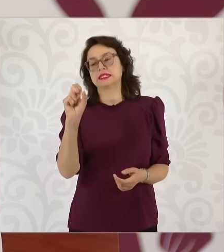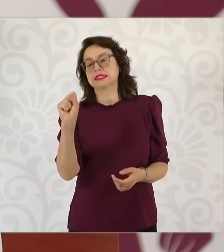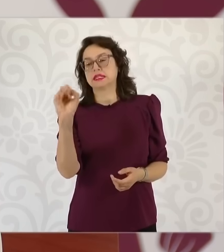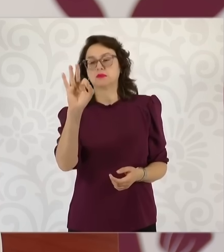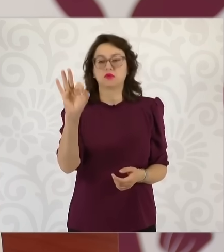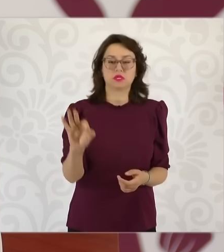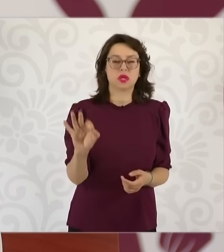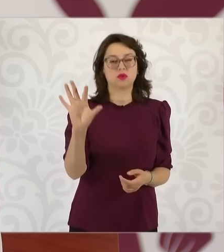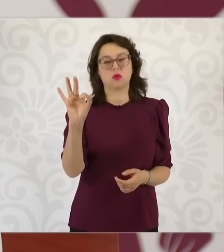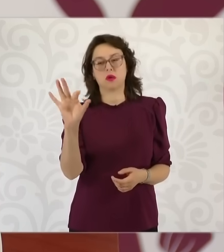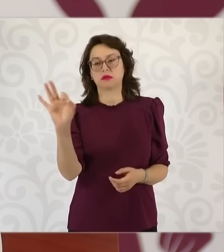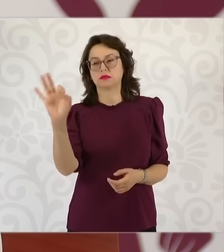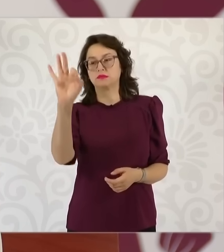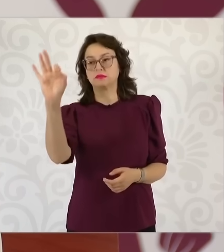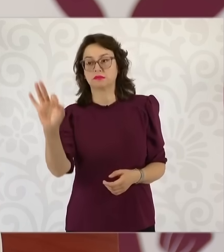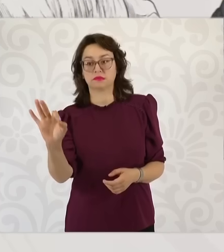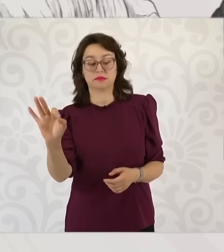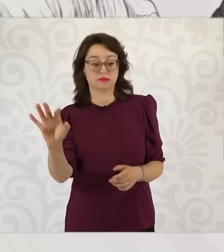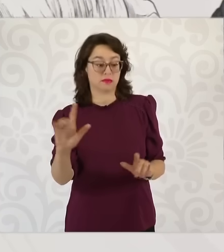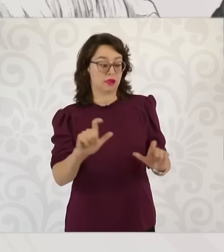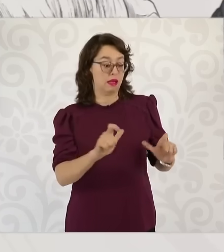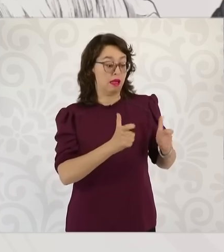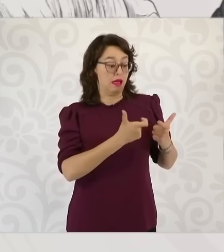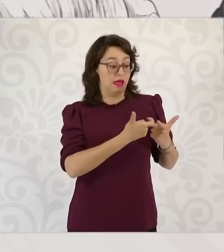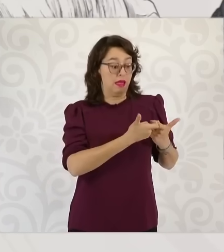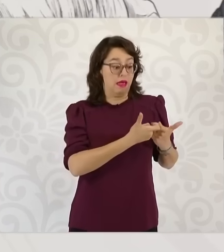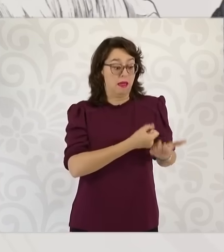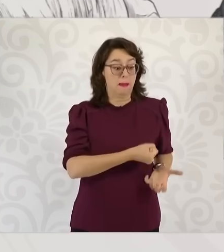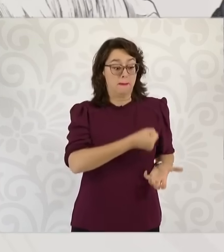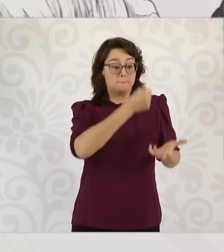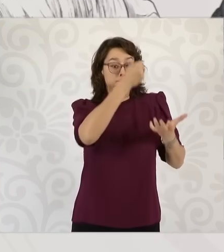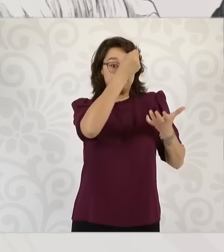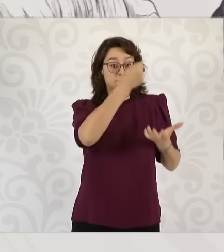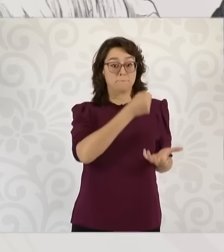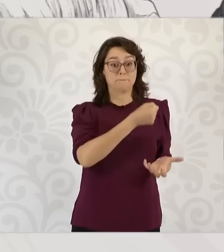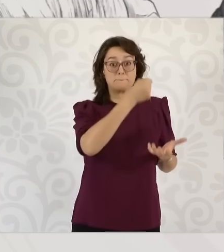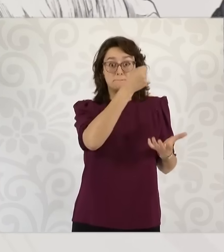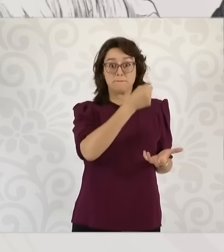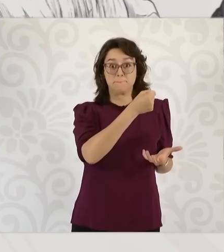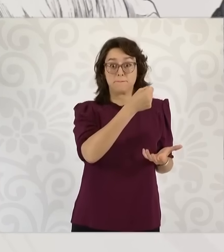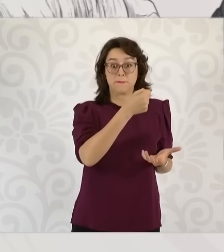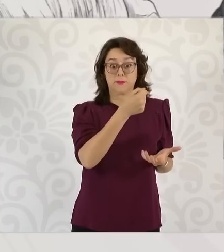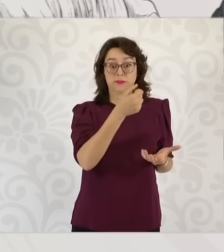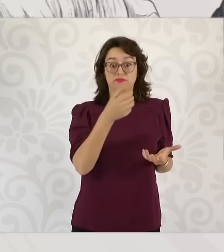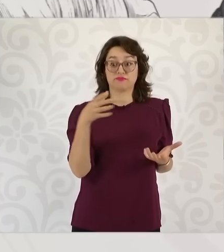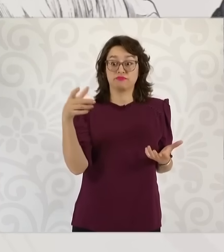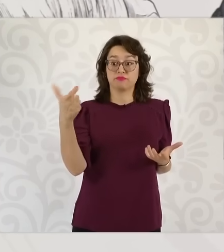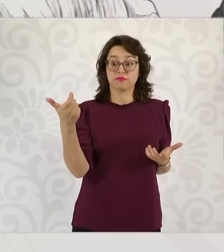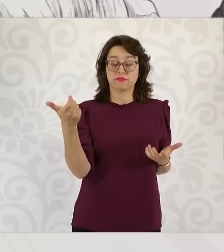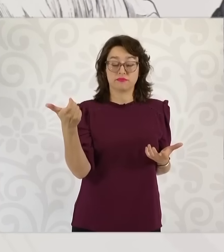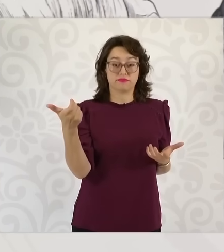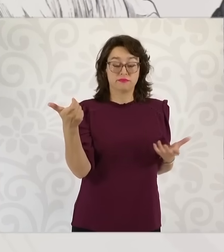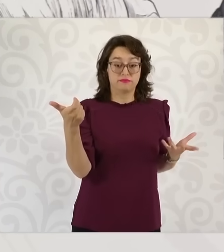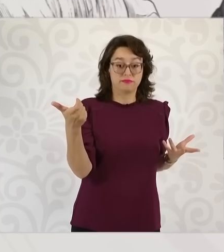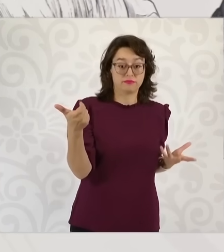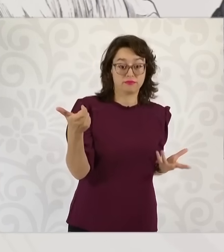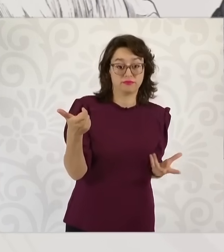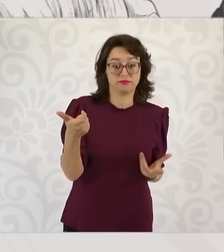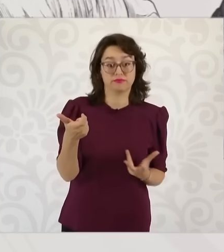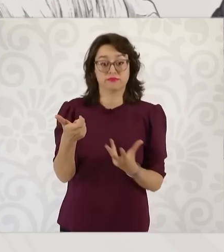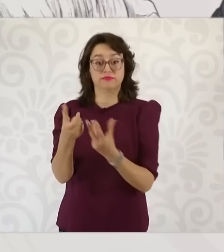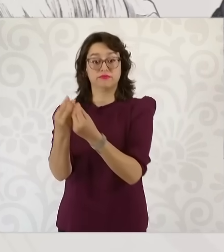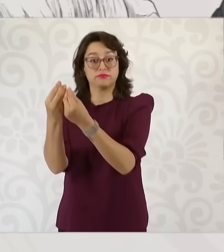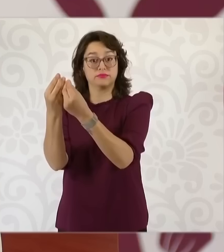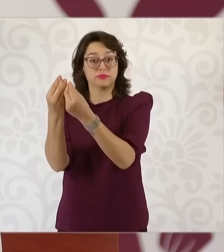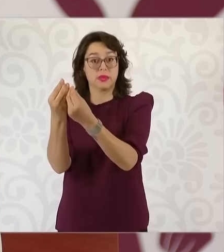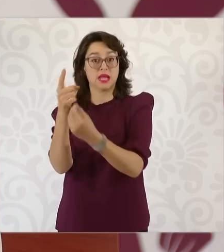Batres, es equivalente, incluso mejor, en términos del monto de